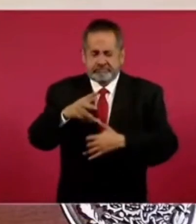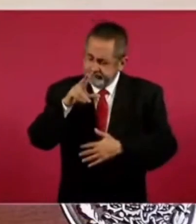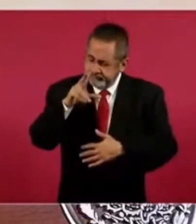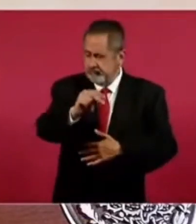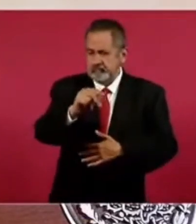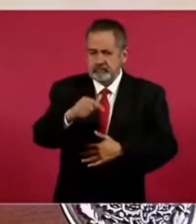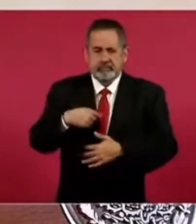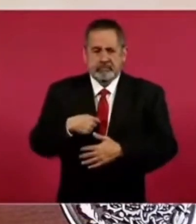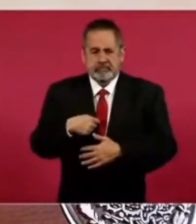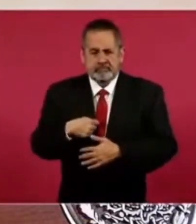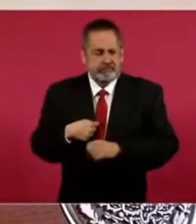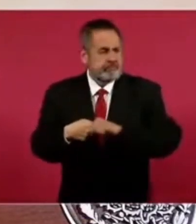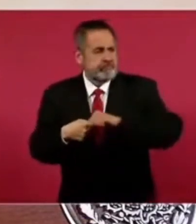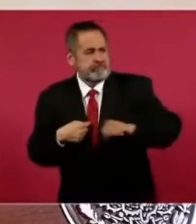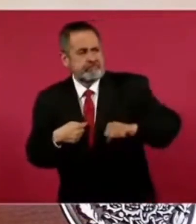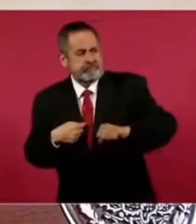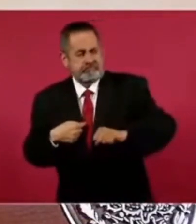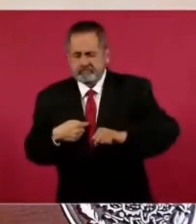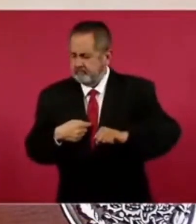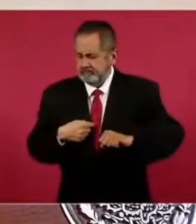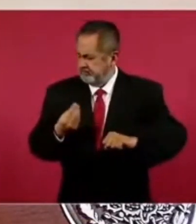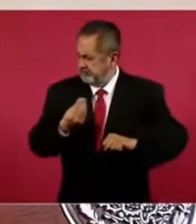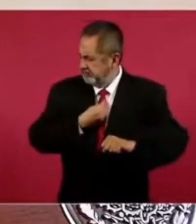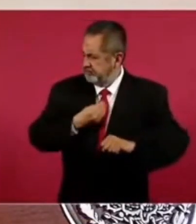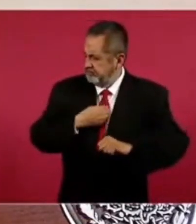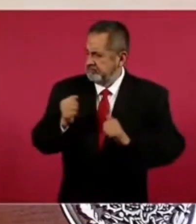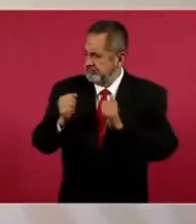de la resistencia civil pacífica,